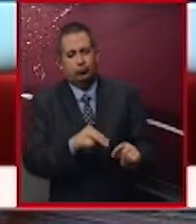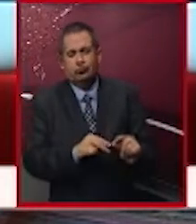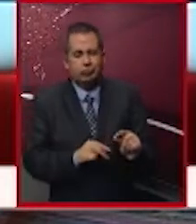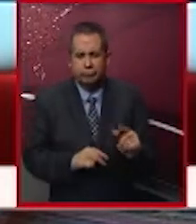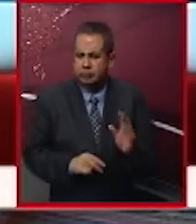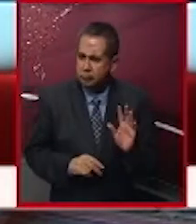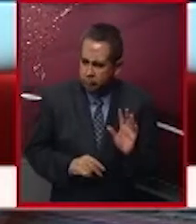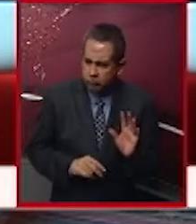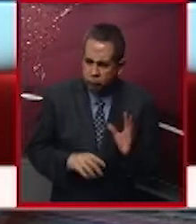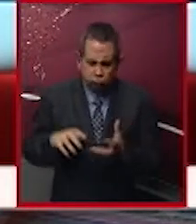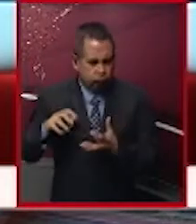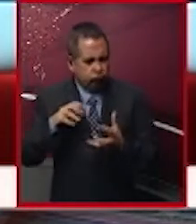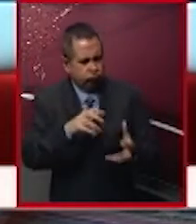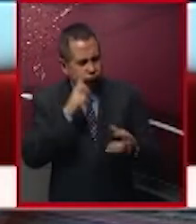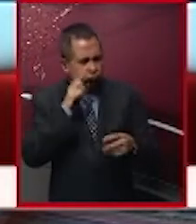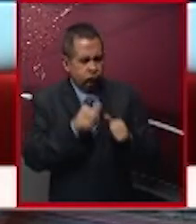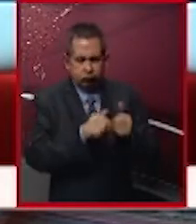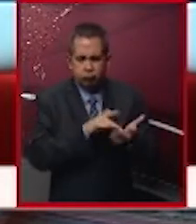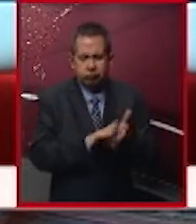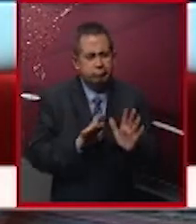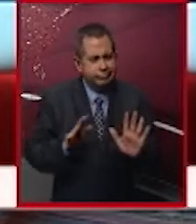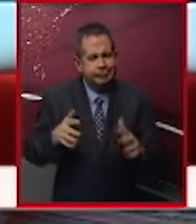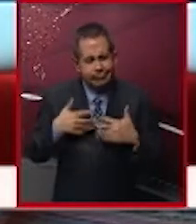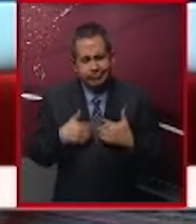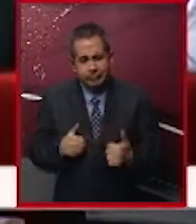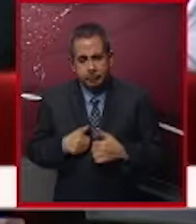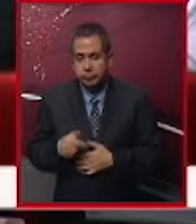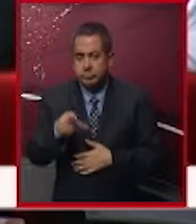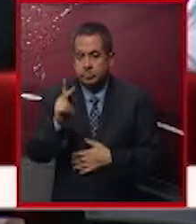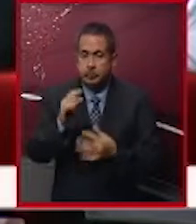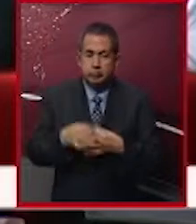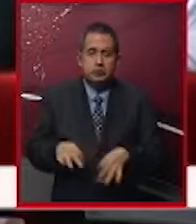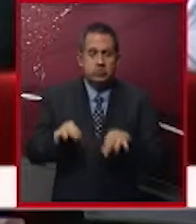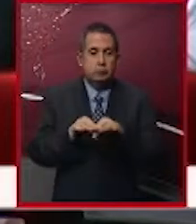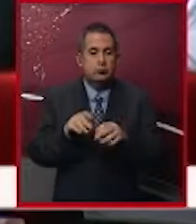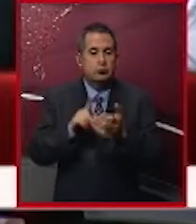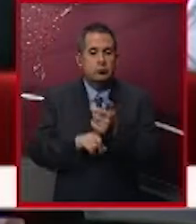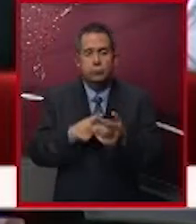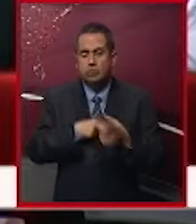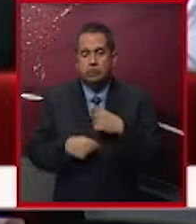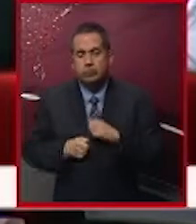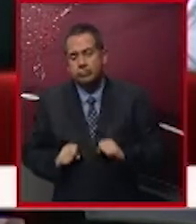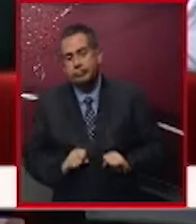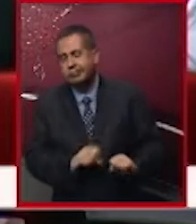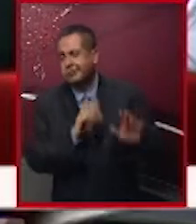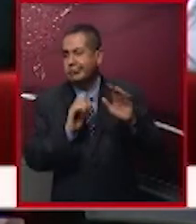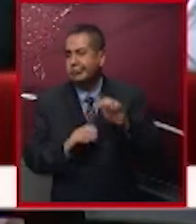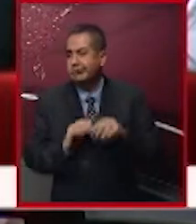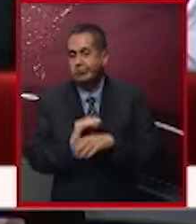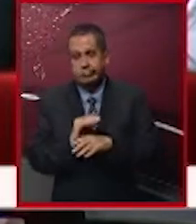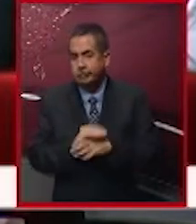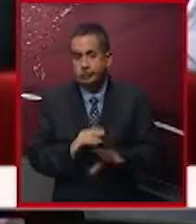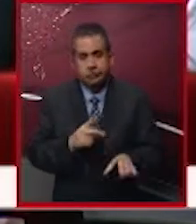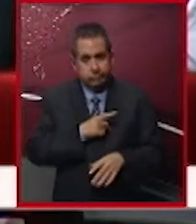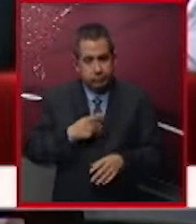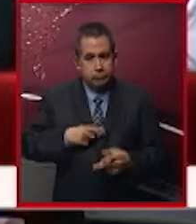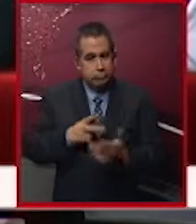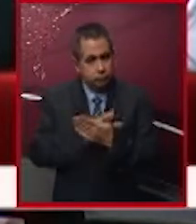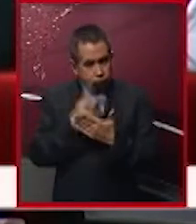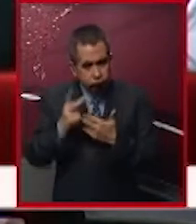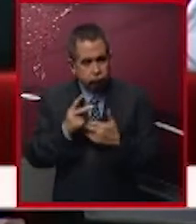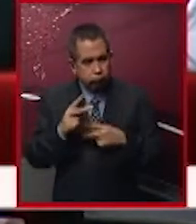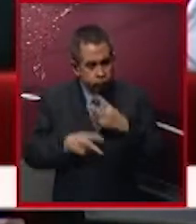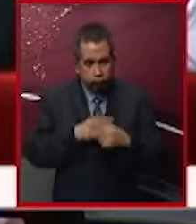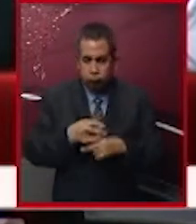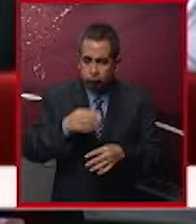pueda volcar todos sus recursos para apoyarla. Pero es importante que no se les deje solos, que se hagan programas que en